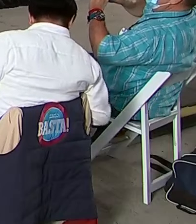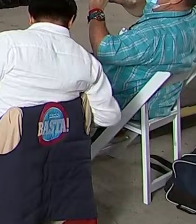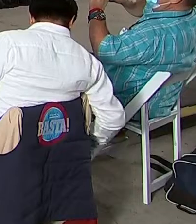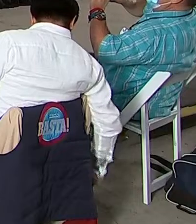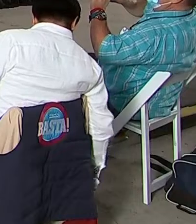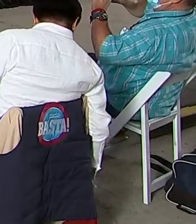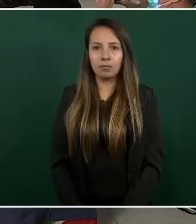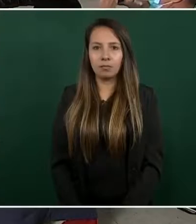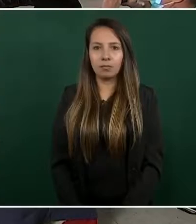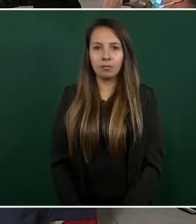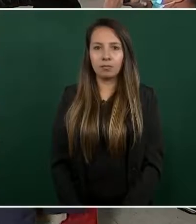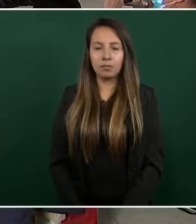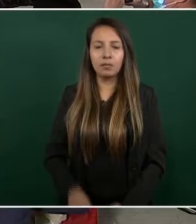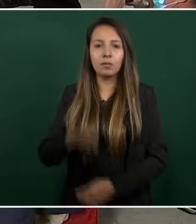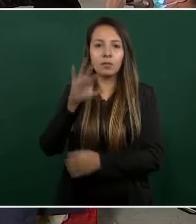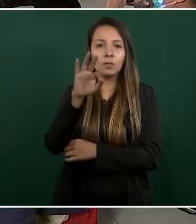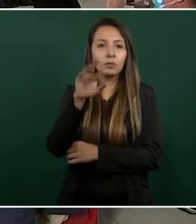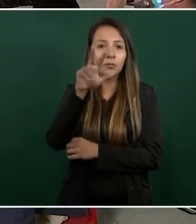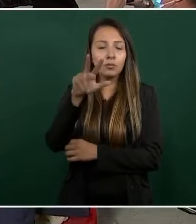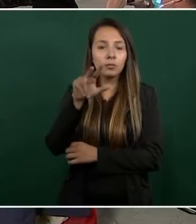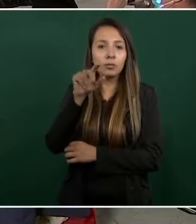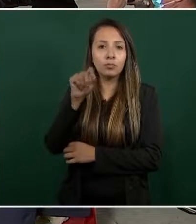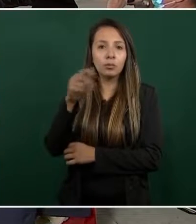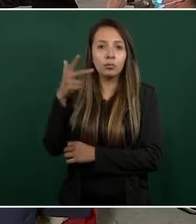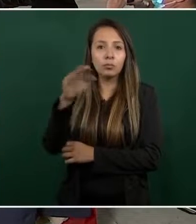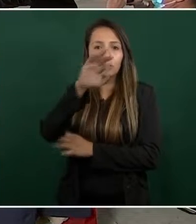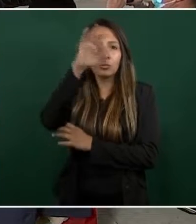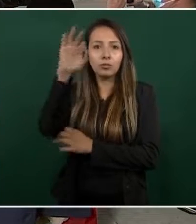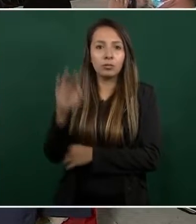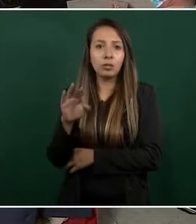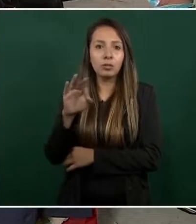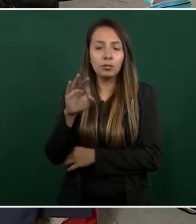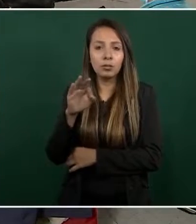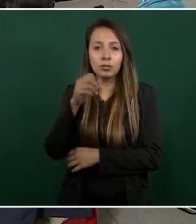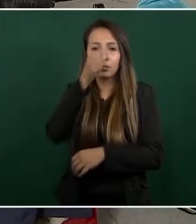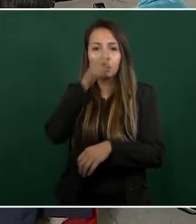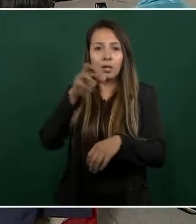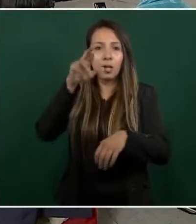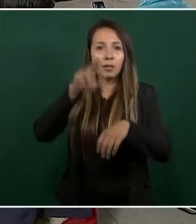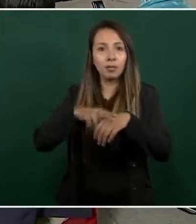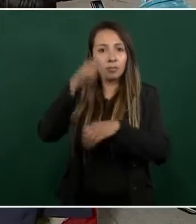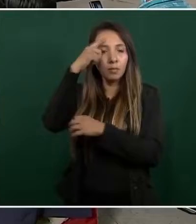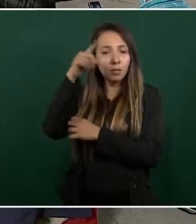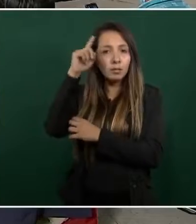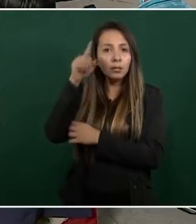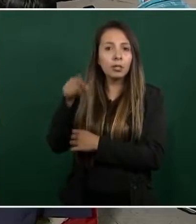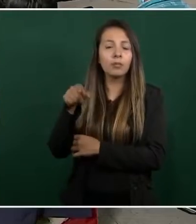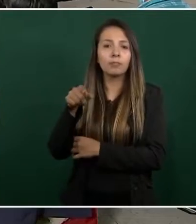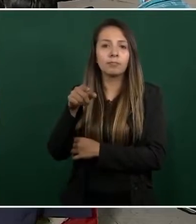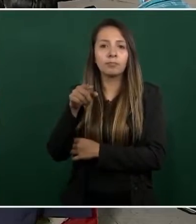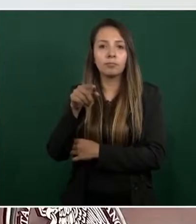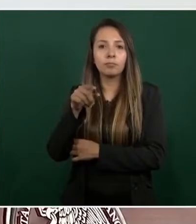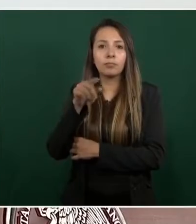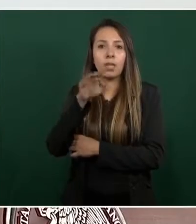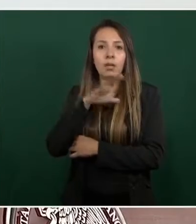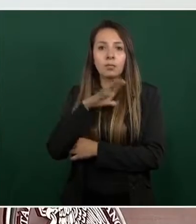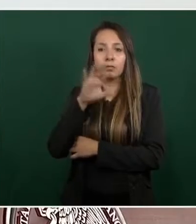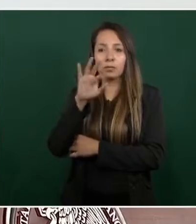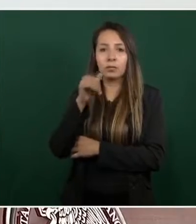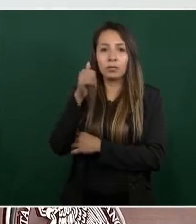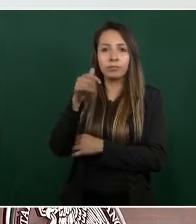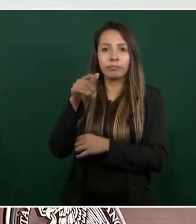48.8% de esos 8.400. La Secretaría de Marina, 866 operativos, que representan